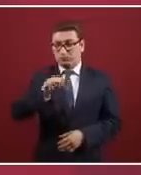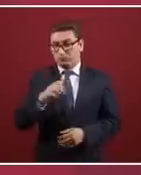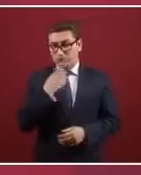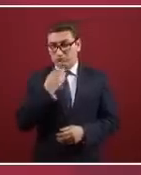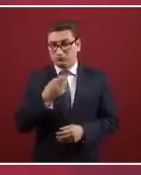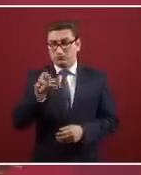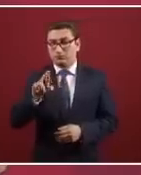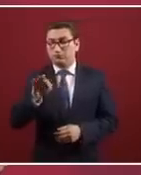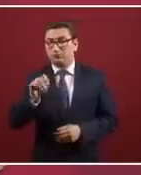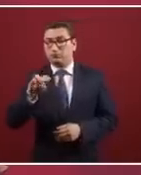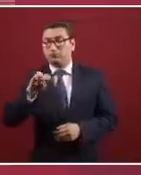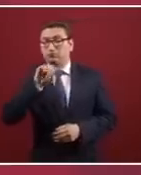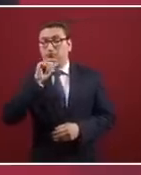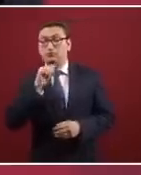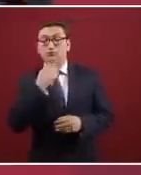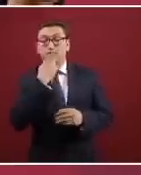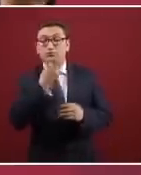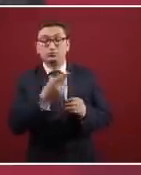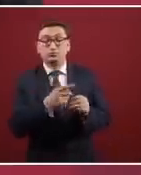Sí,